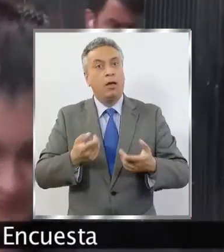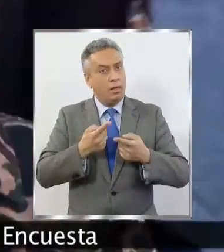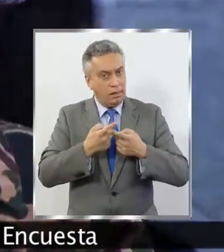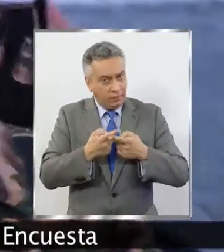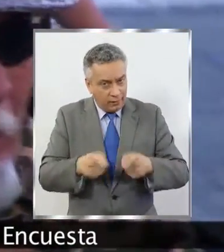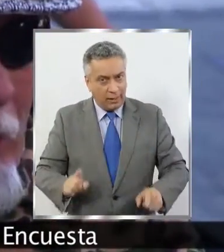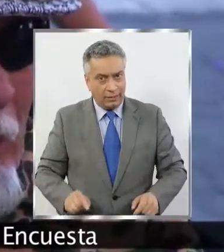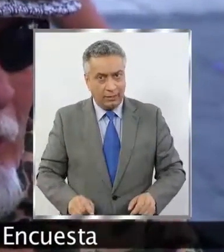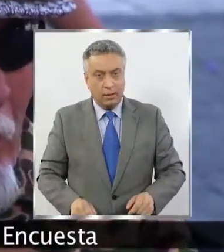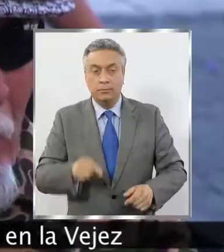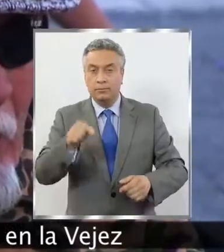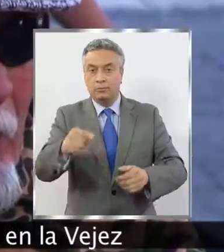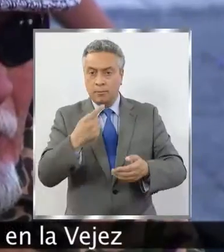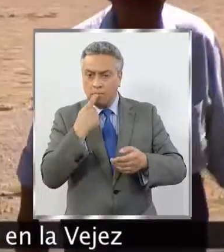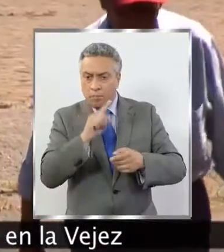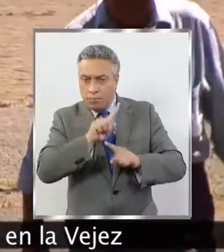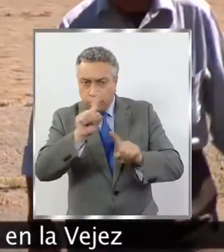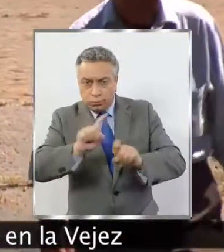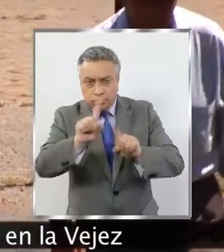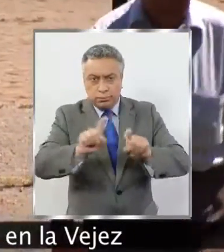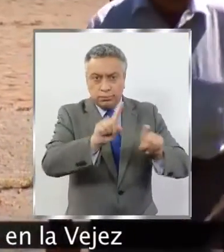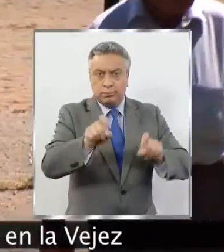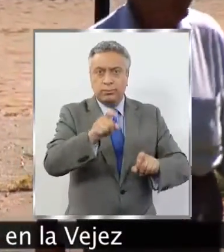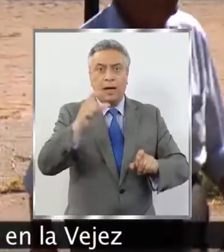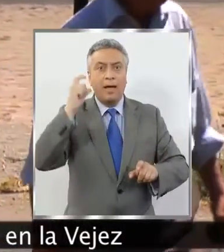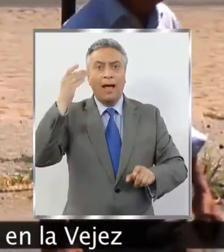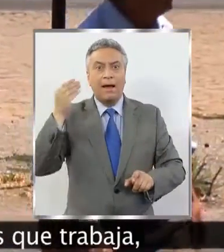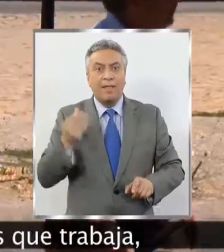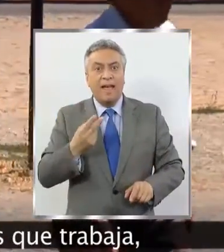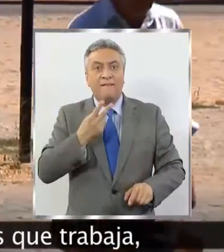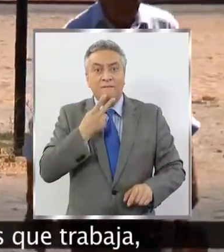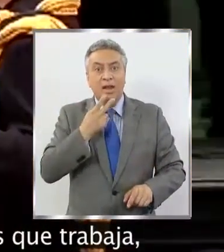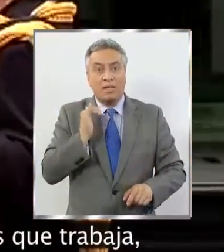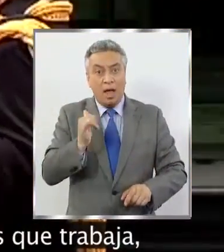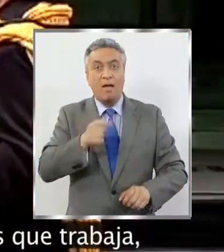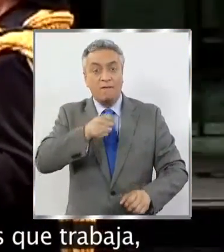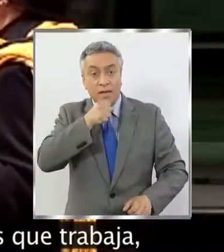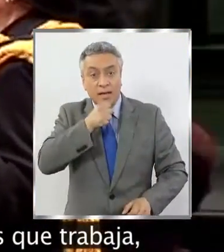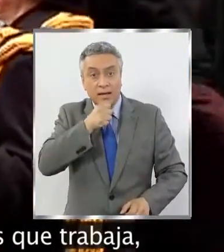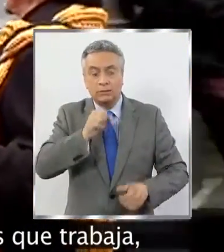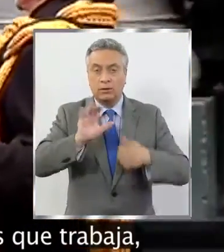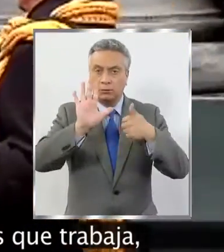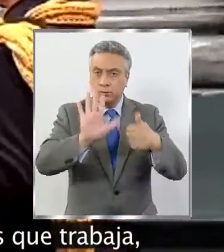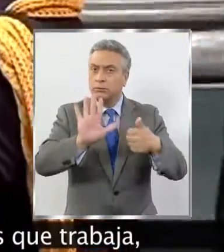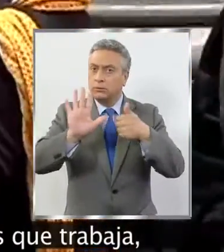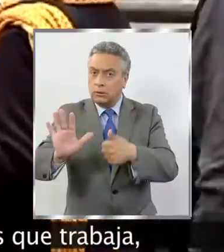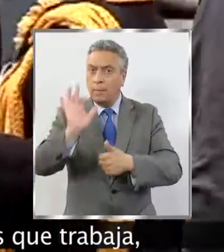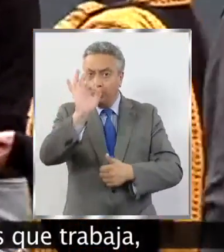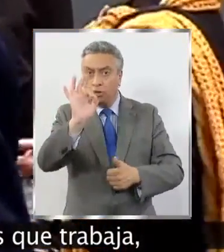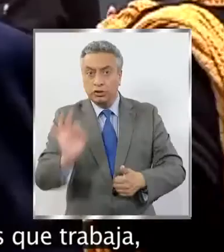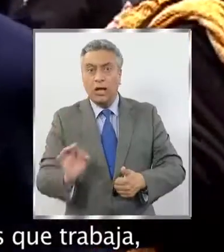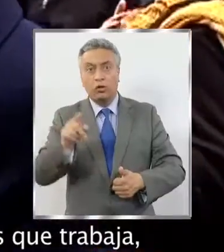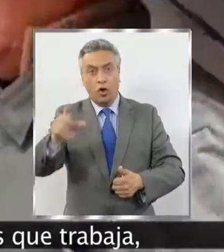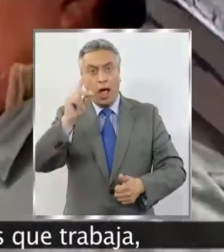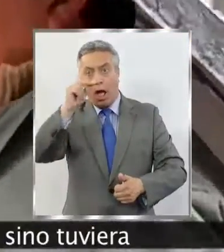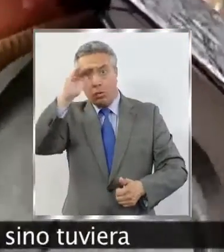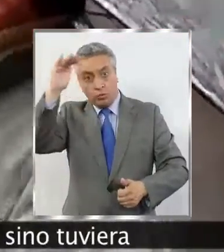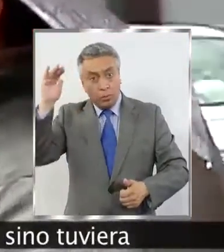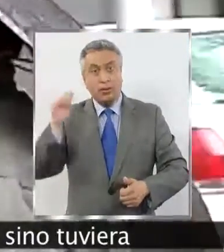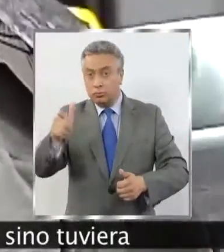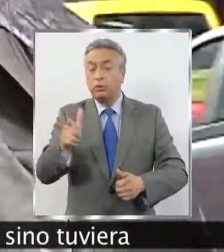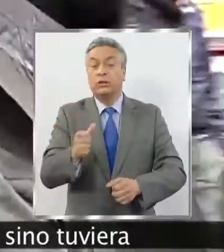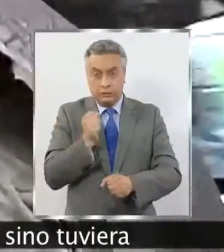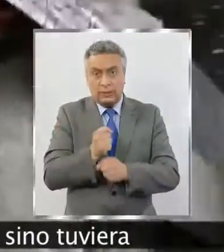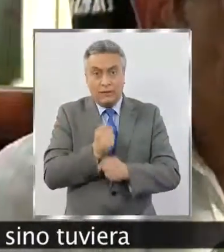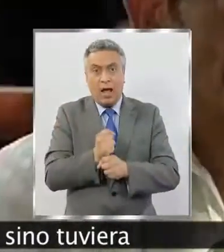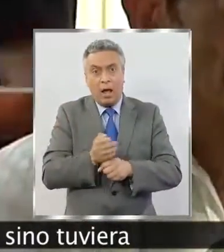Según datos de la tercera encuesta nacional de calidad de vida en la vejez, el 66% de los adultos mayores que trabaja